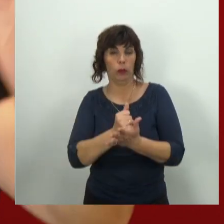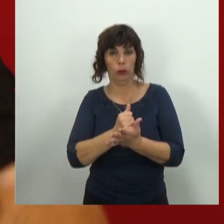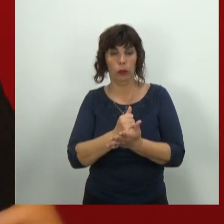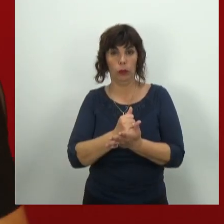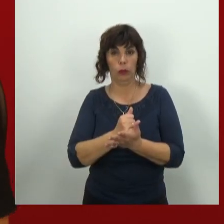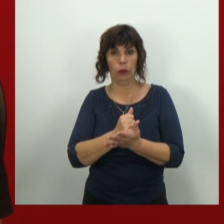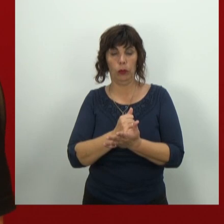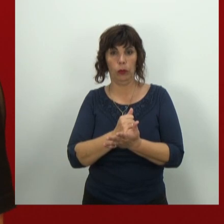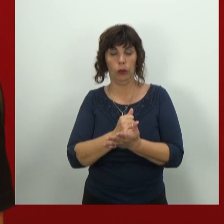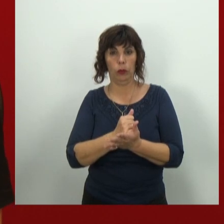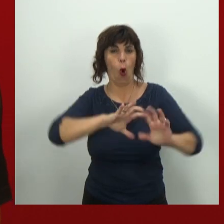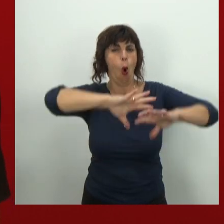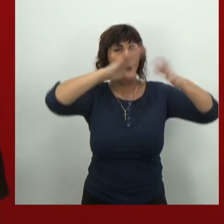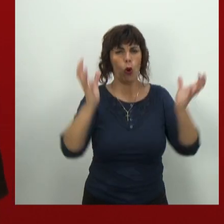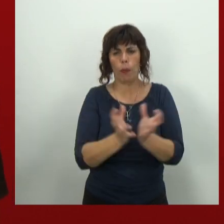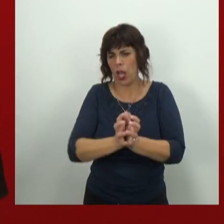de todos los universos,